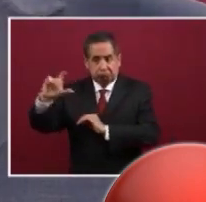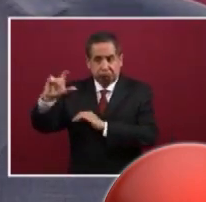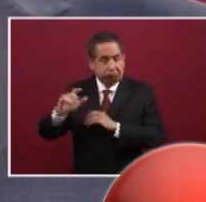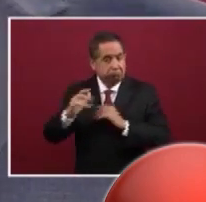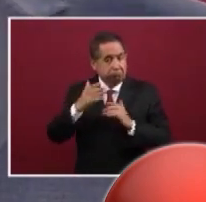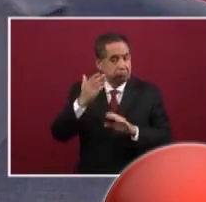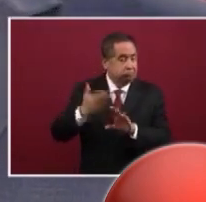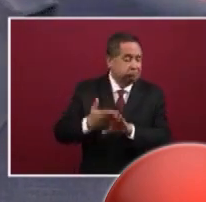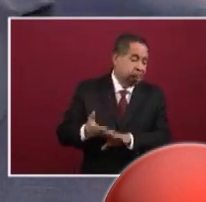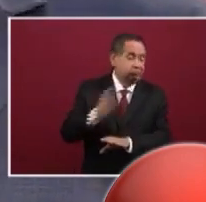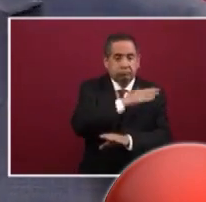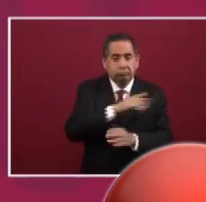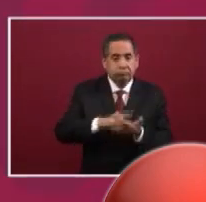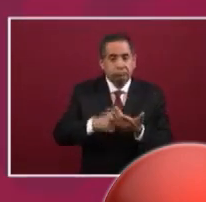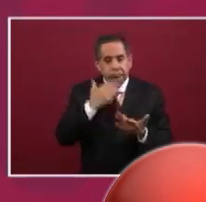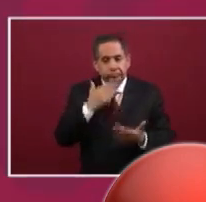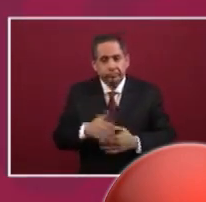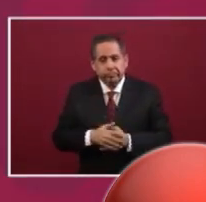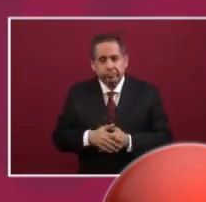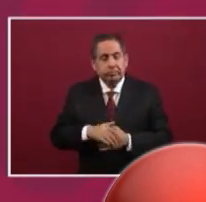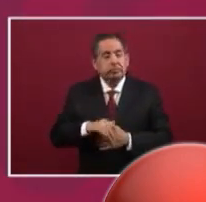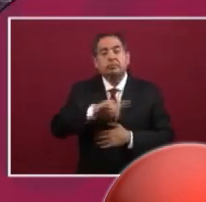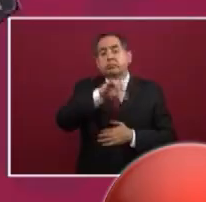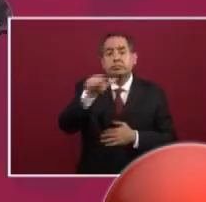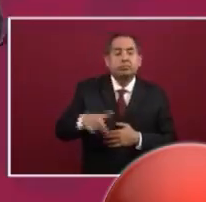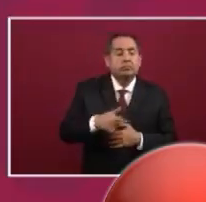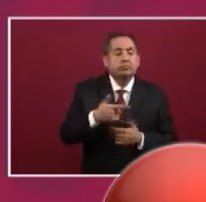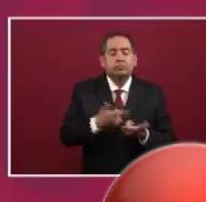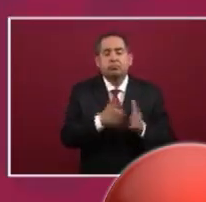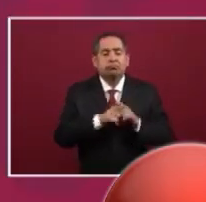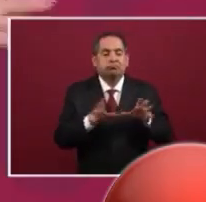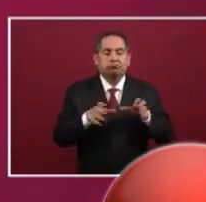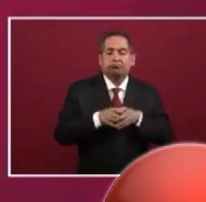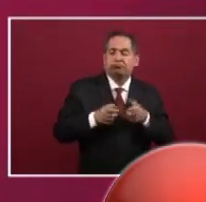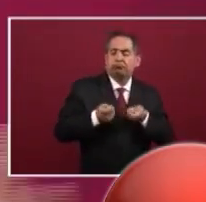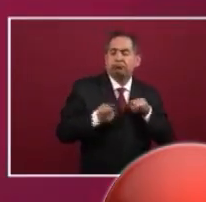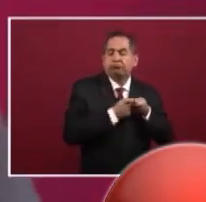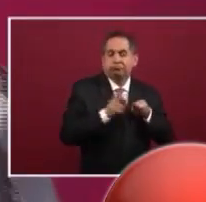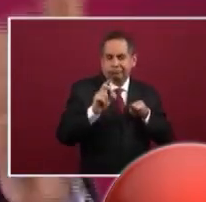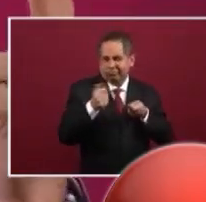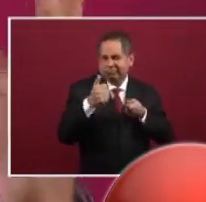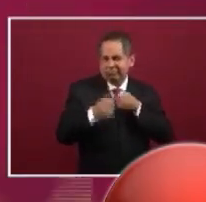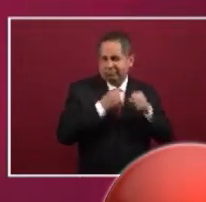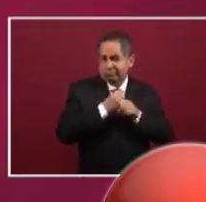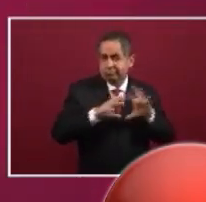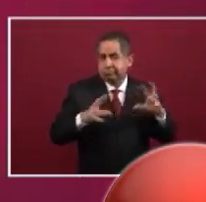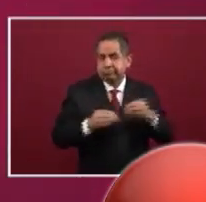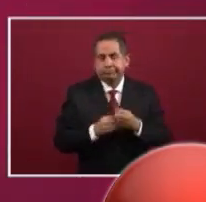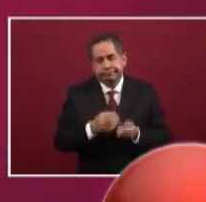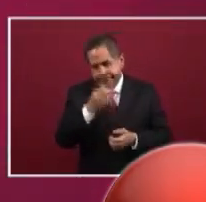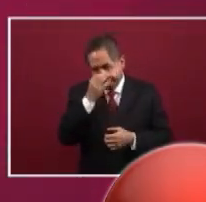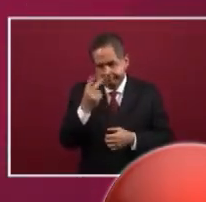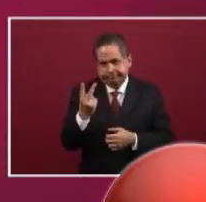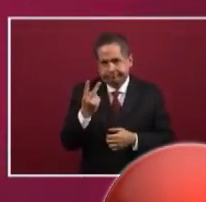Y en el periodo neoliberal, en 36 años, en promedio 2%.